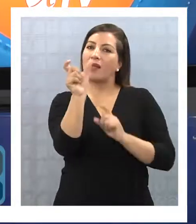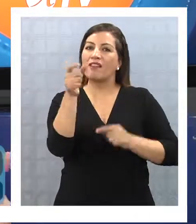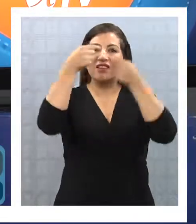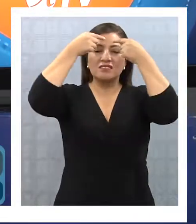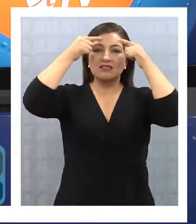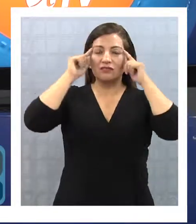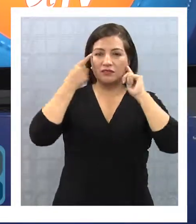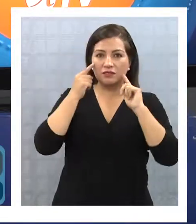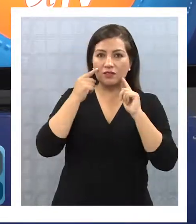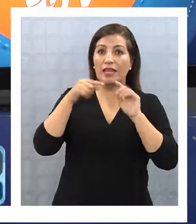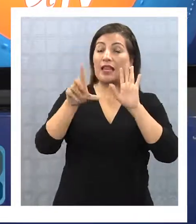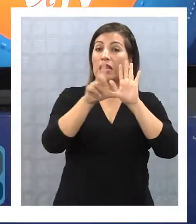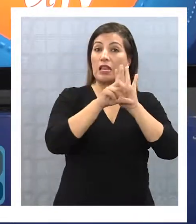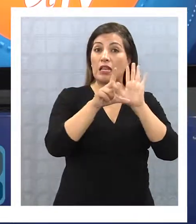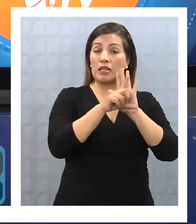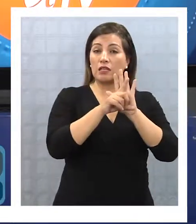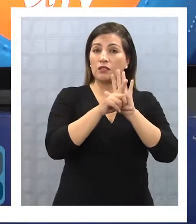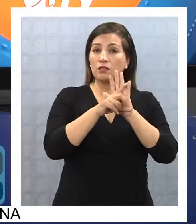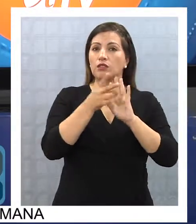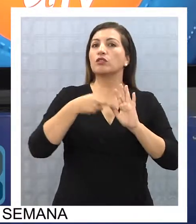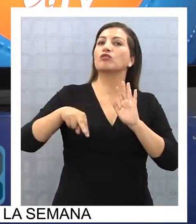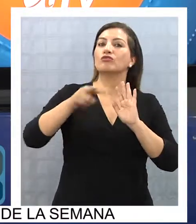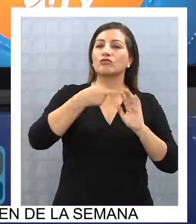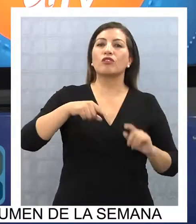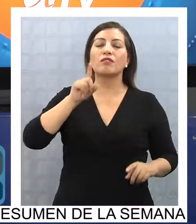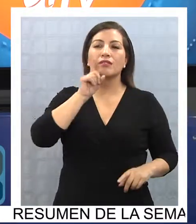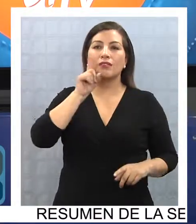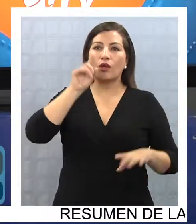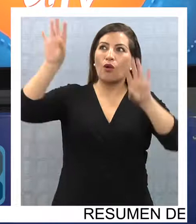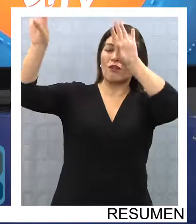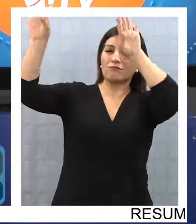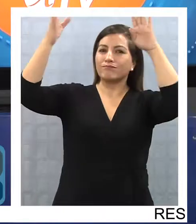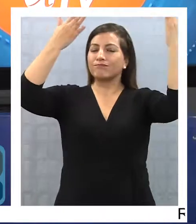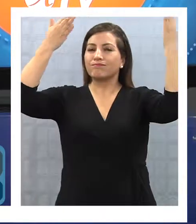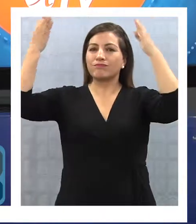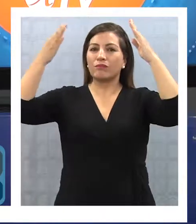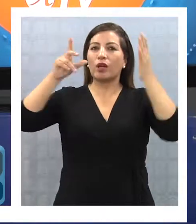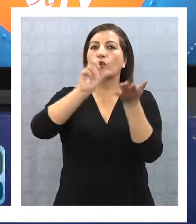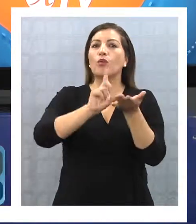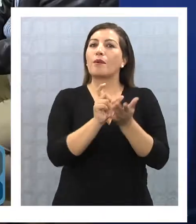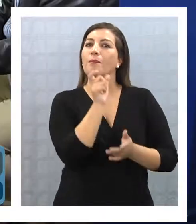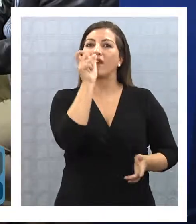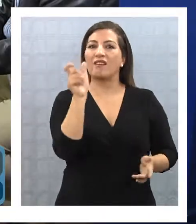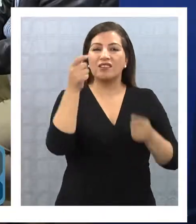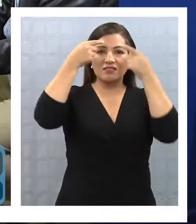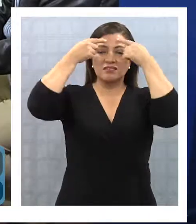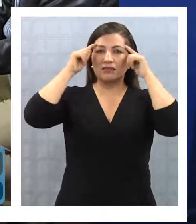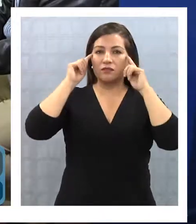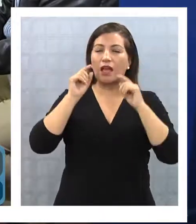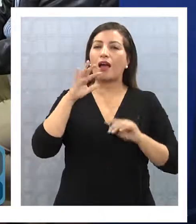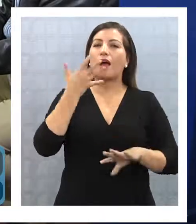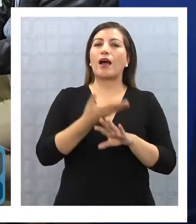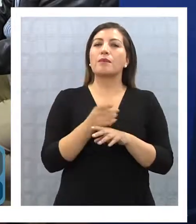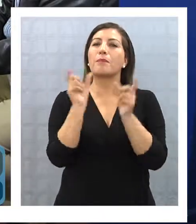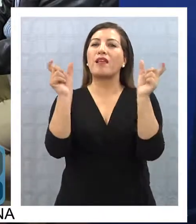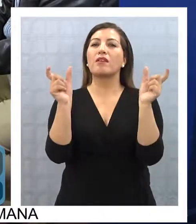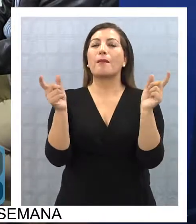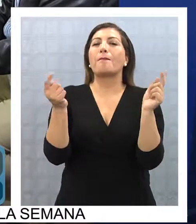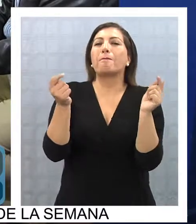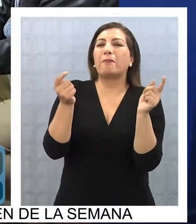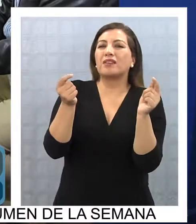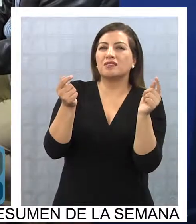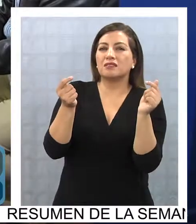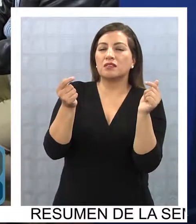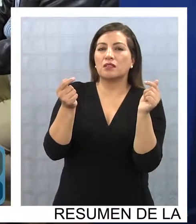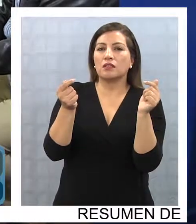Ahora, nuestra legislación, nuestros instrumentos de gestión ambiental no hablan de zona de sacrificio. Tenemos conceptos más o menos similares que cuando una zona está saturada,